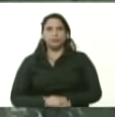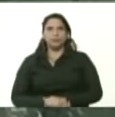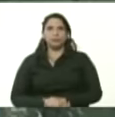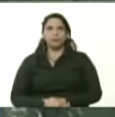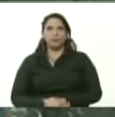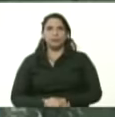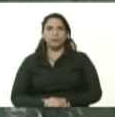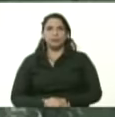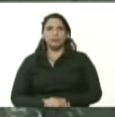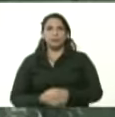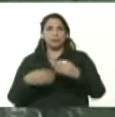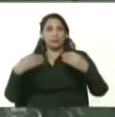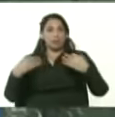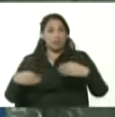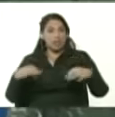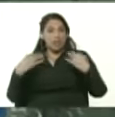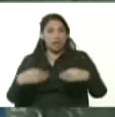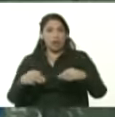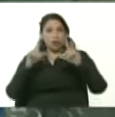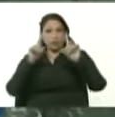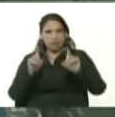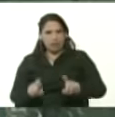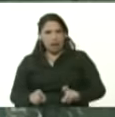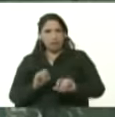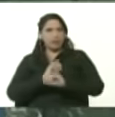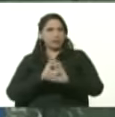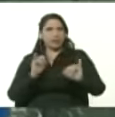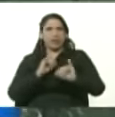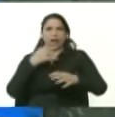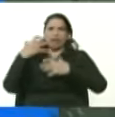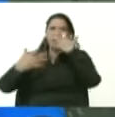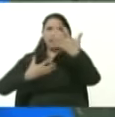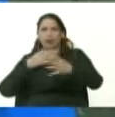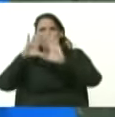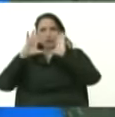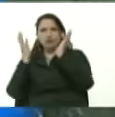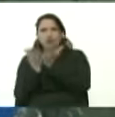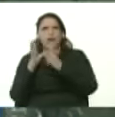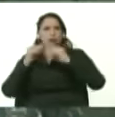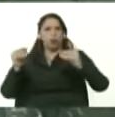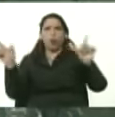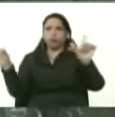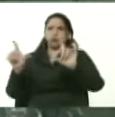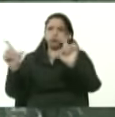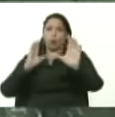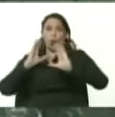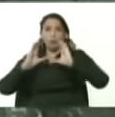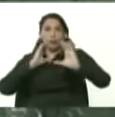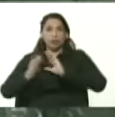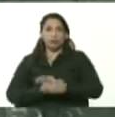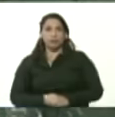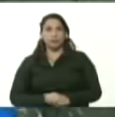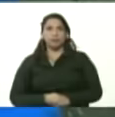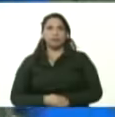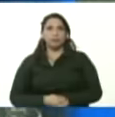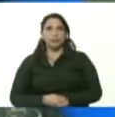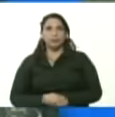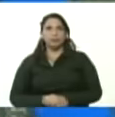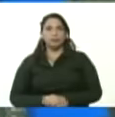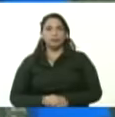Un ligero examen, como ustedes bien saben, porque ha sido un escándalo mundial en todos los medios de comunicación, un ligero